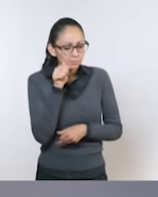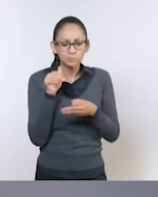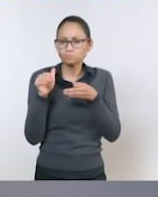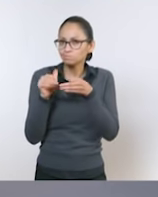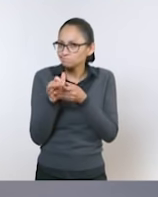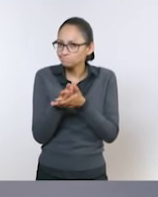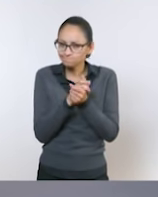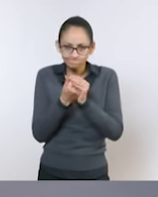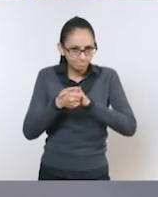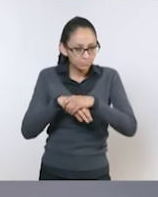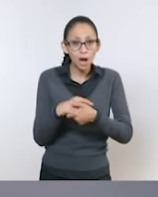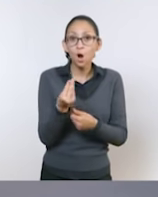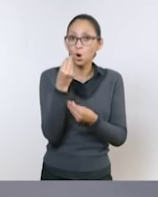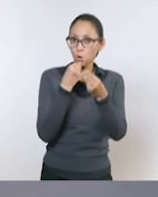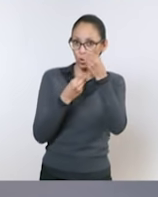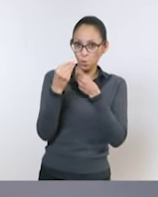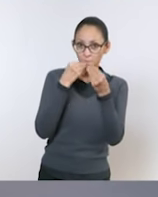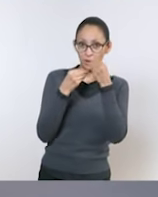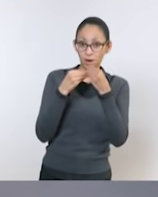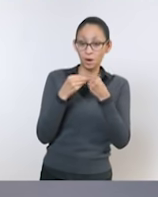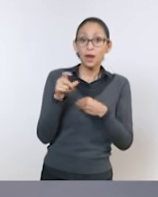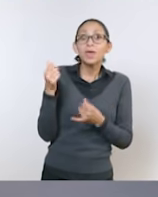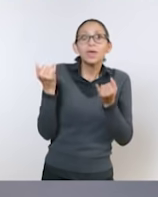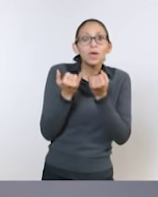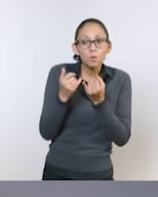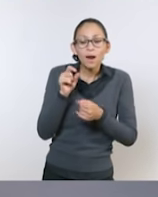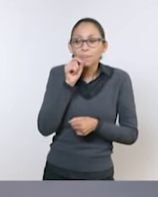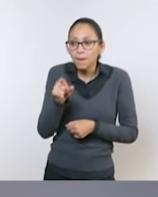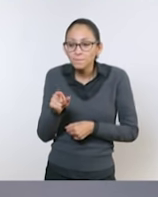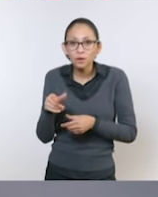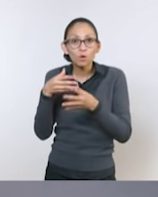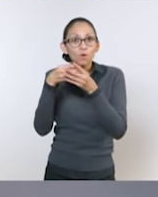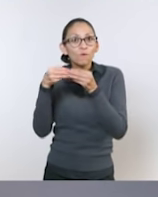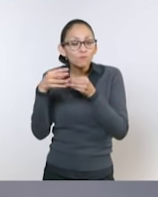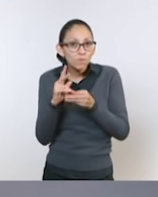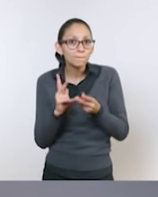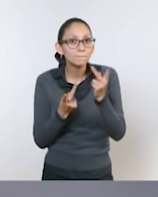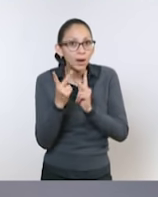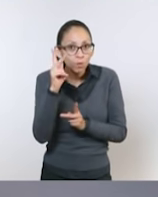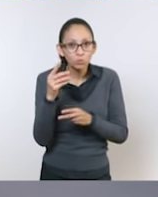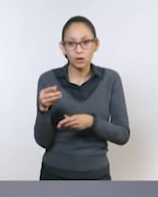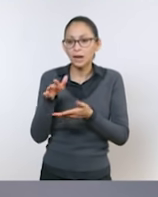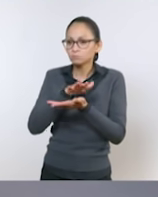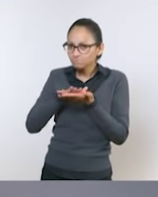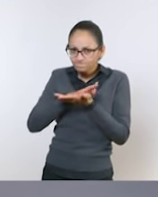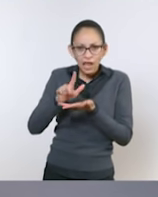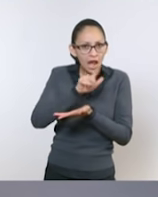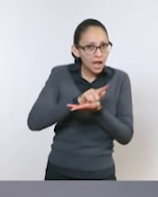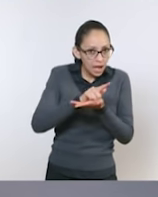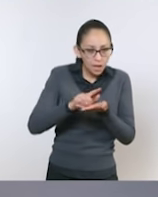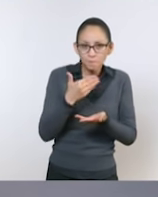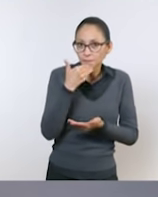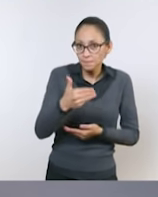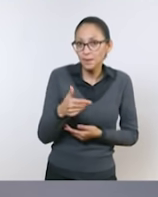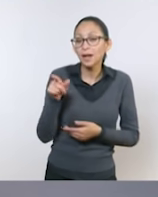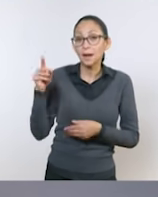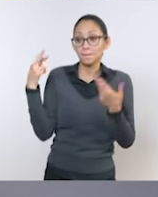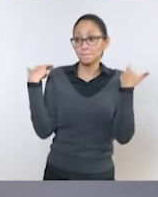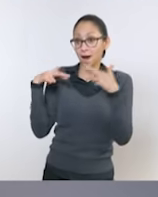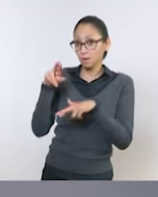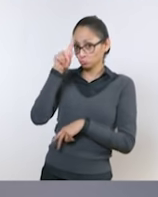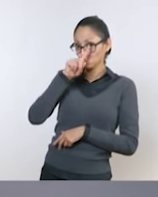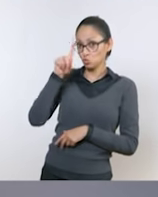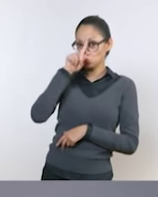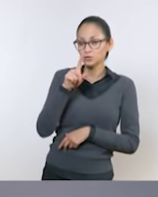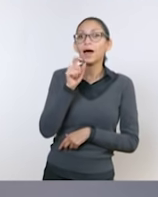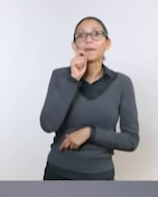Ahora siempre se lava las manos antes de comer, al igual que lava las frutas y las verduras, y sigue las